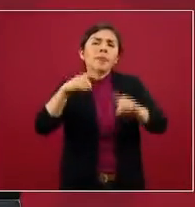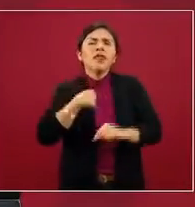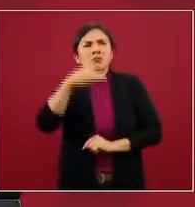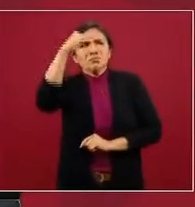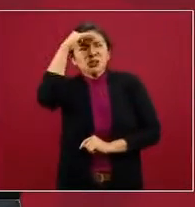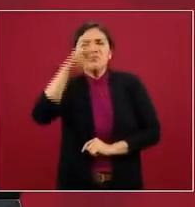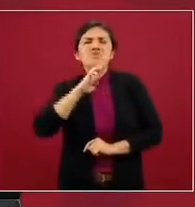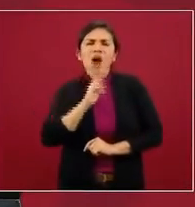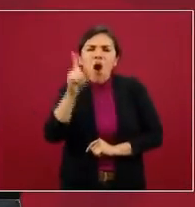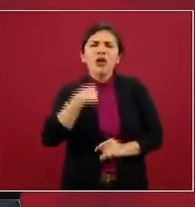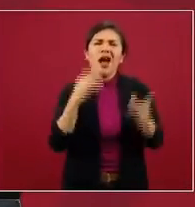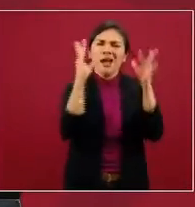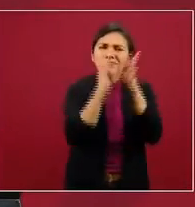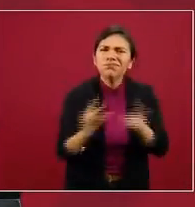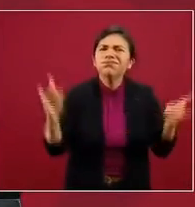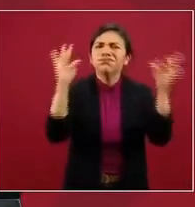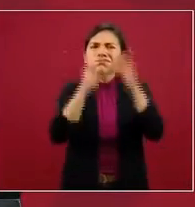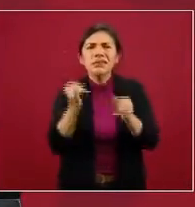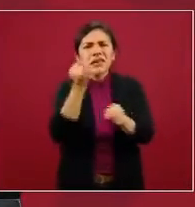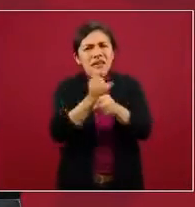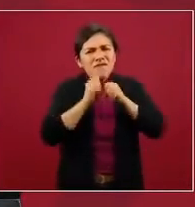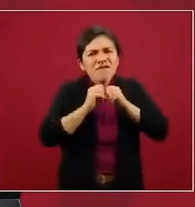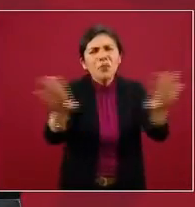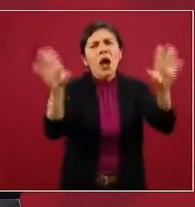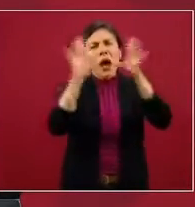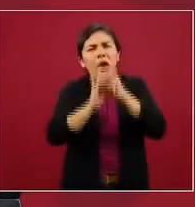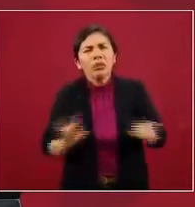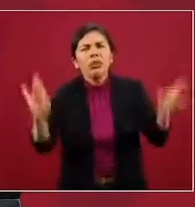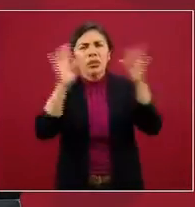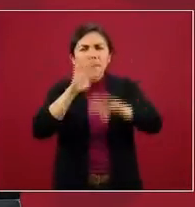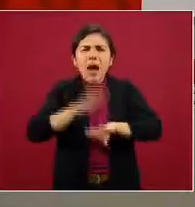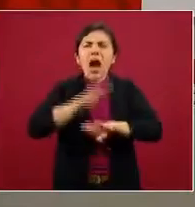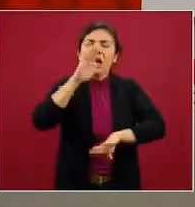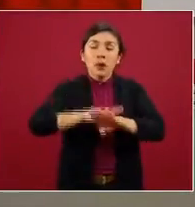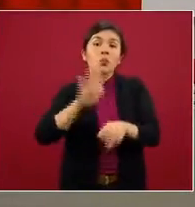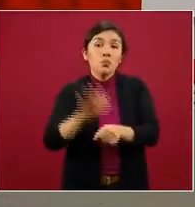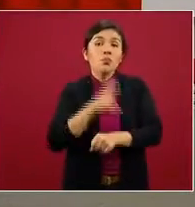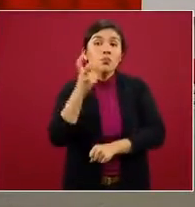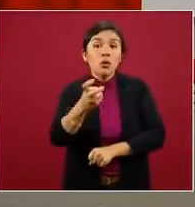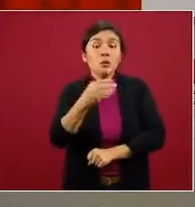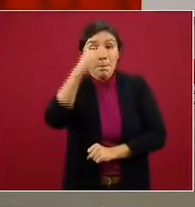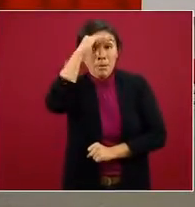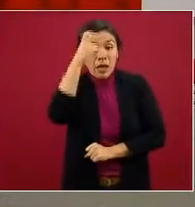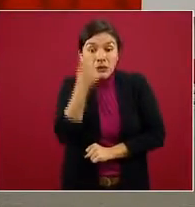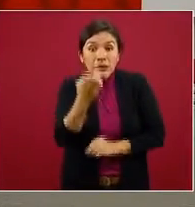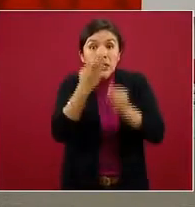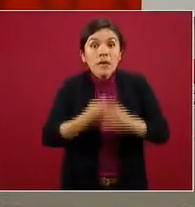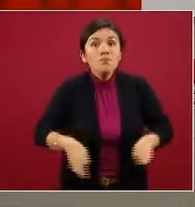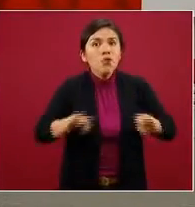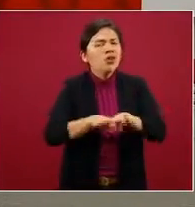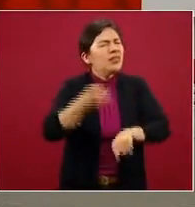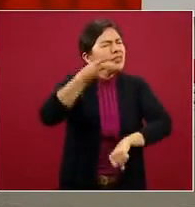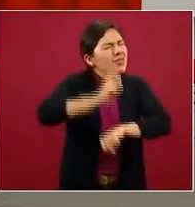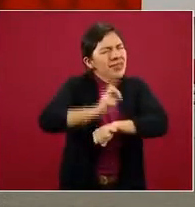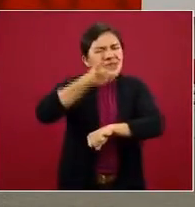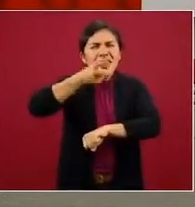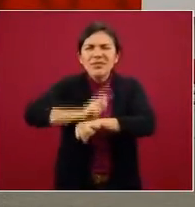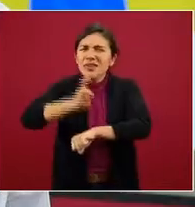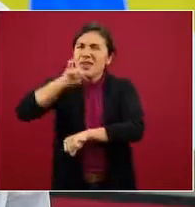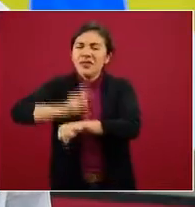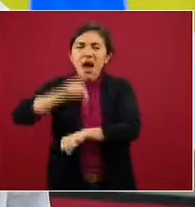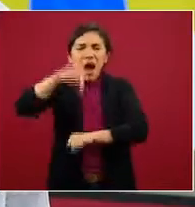acudimos a la persuasión, a la información. Hemos considerado también por eso sumamente importante todos los días